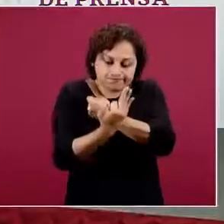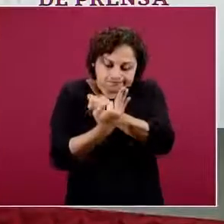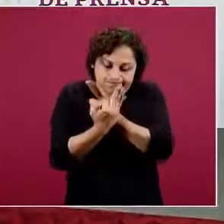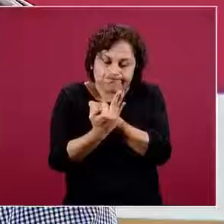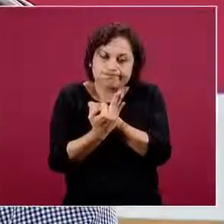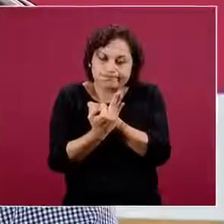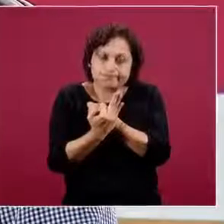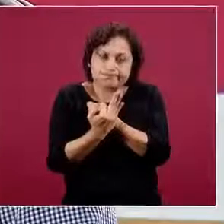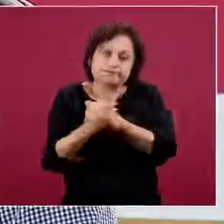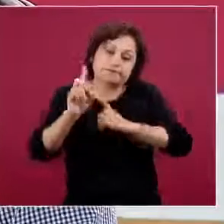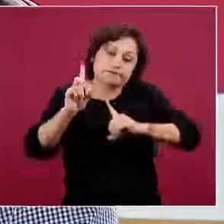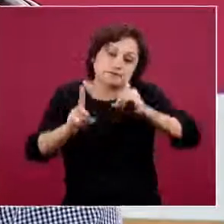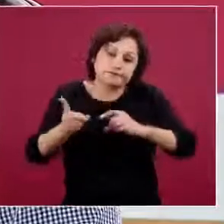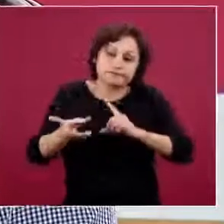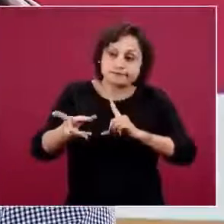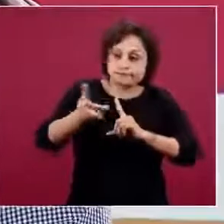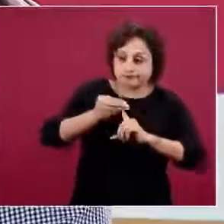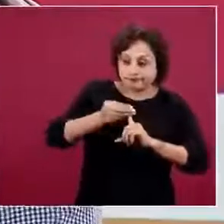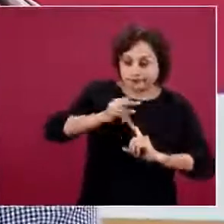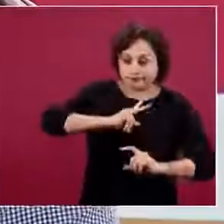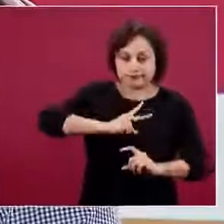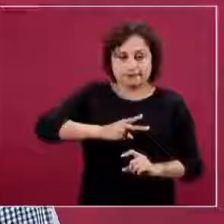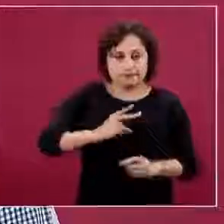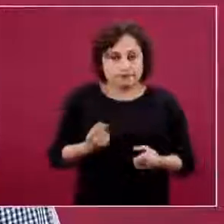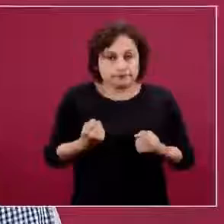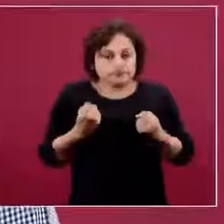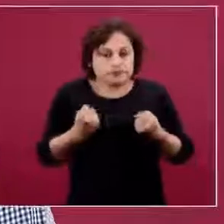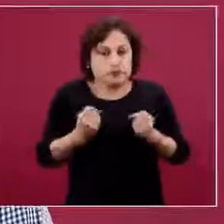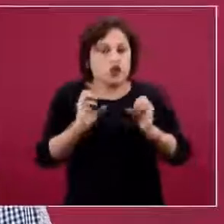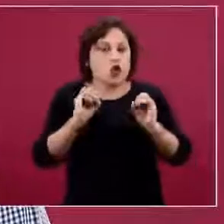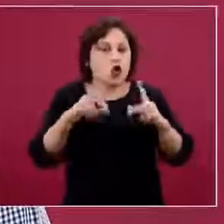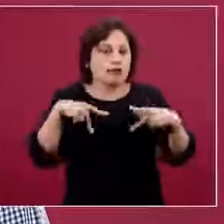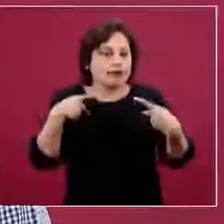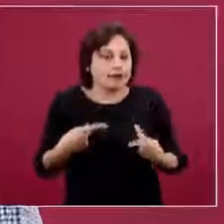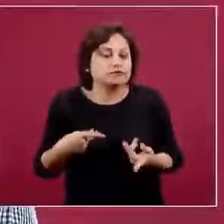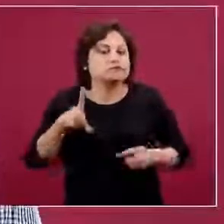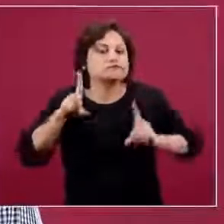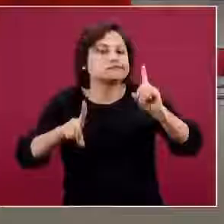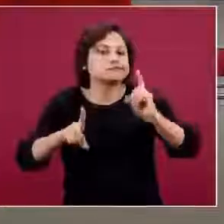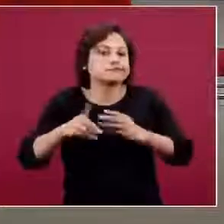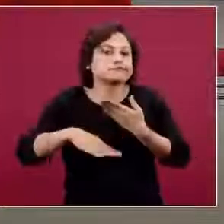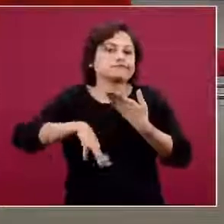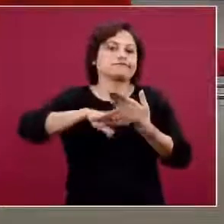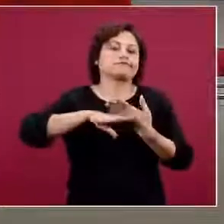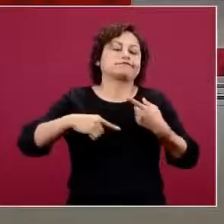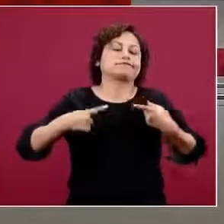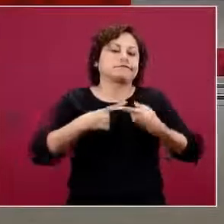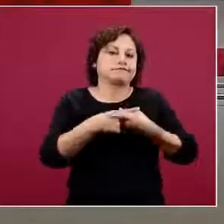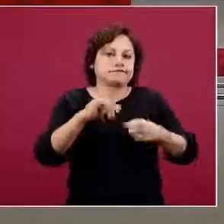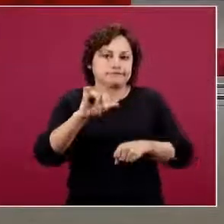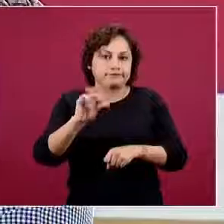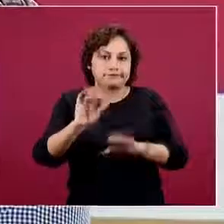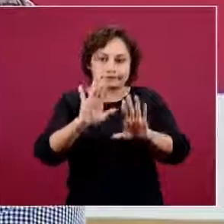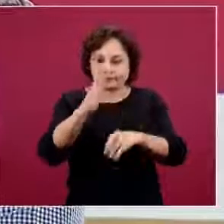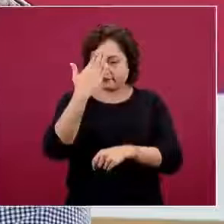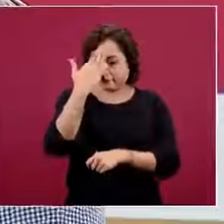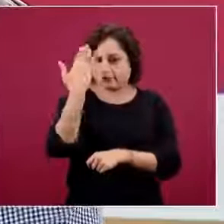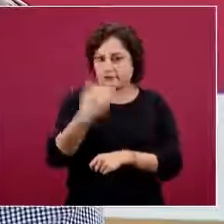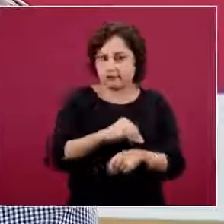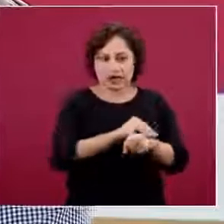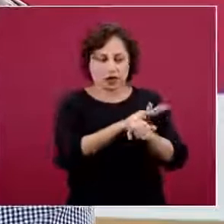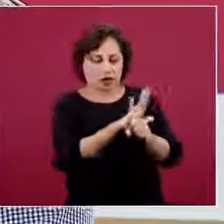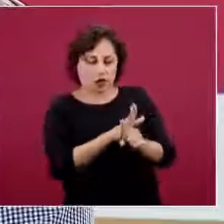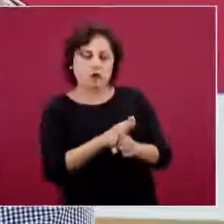que el microorganismo produce. Dado que tenemos dos virus que sabemos pueden producir enfermedad, uno COVID-19, el